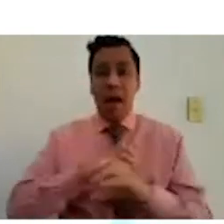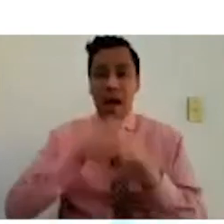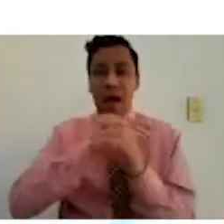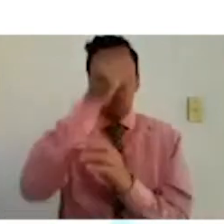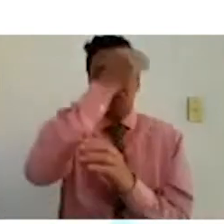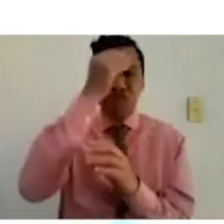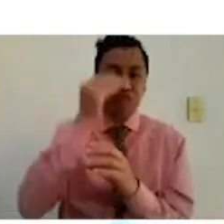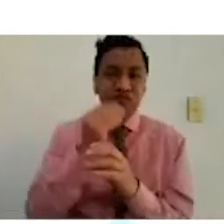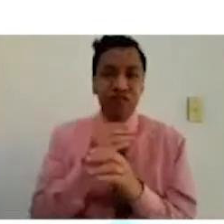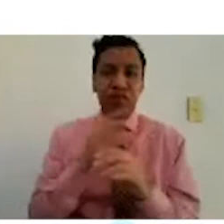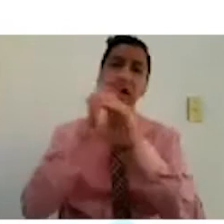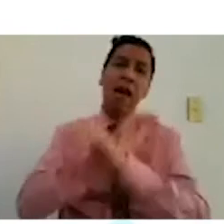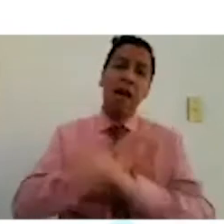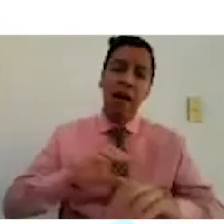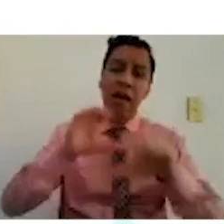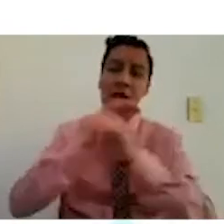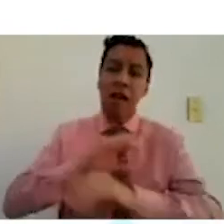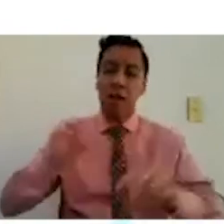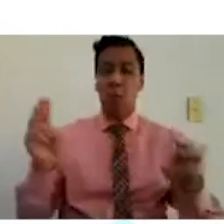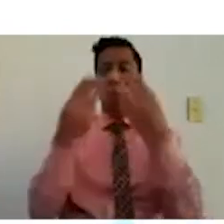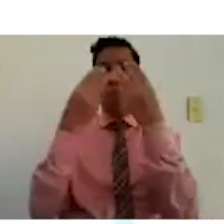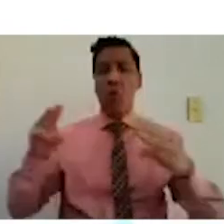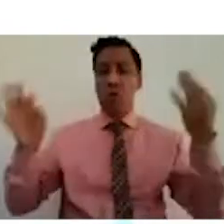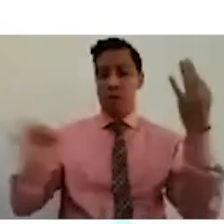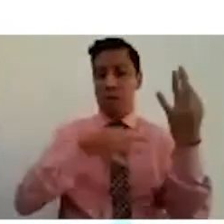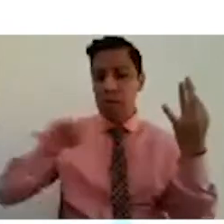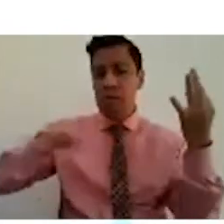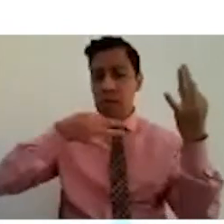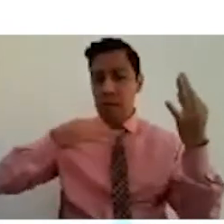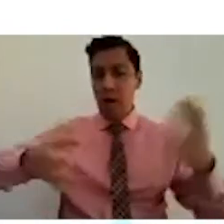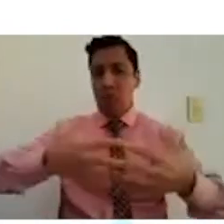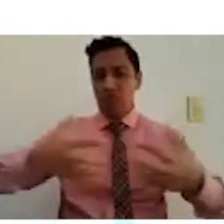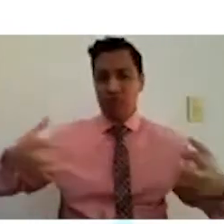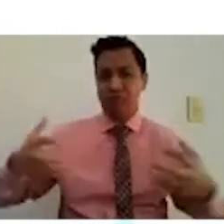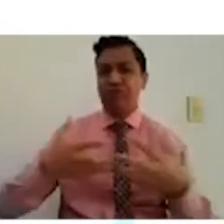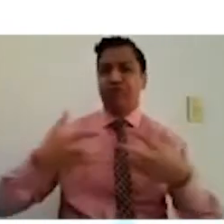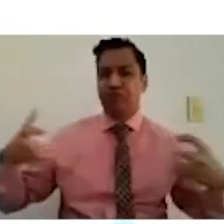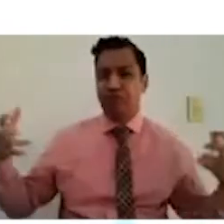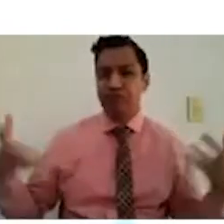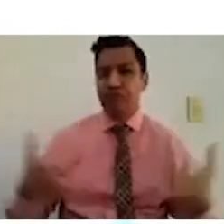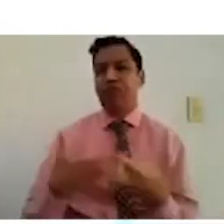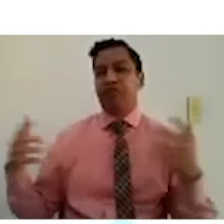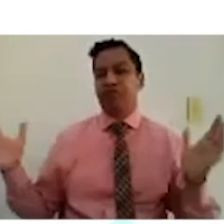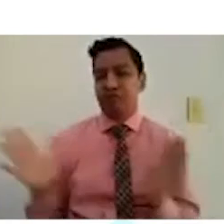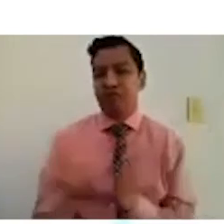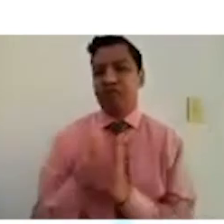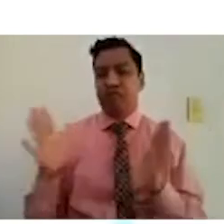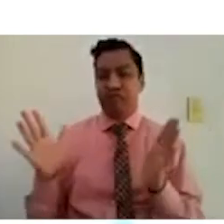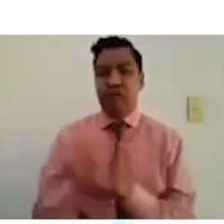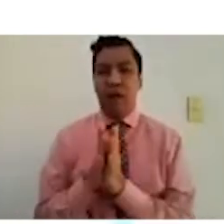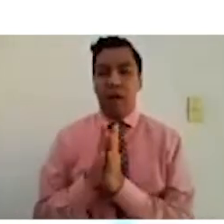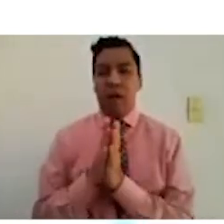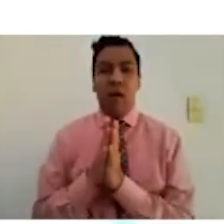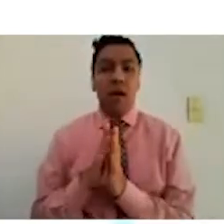música popular con acompañantes en las cuerdas y al acordeón. Finalmente, la epidemia se revela en el rostro demacrado del